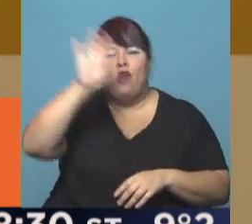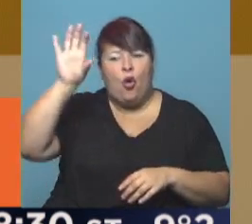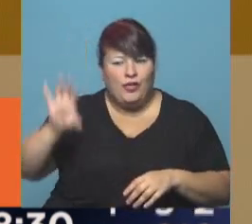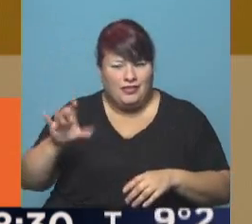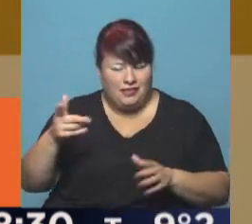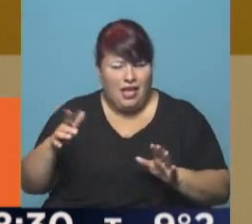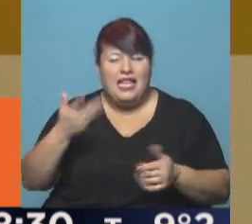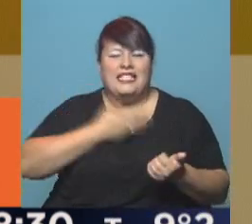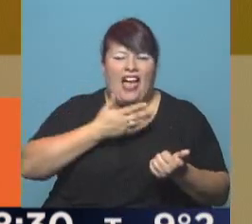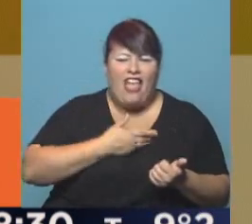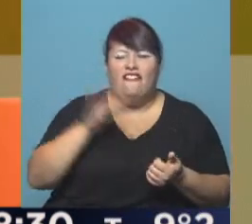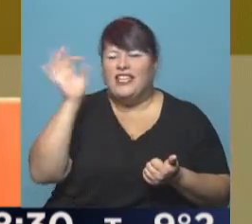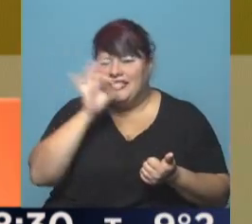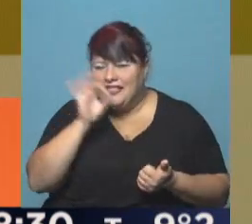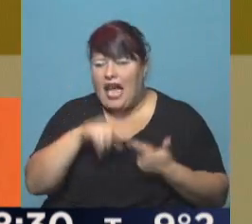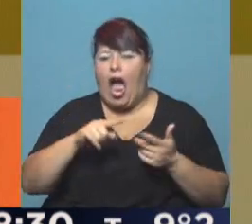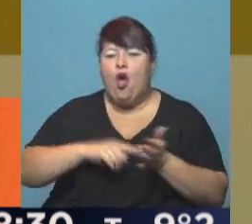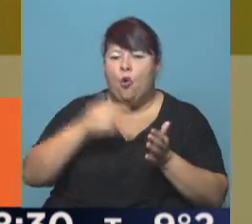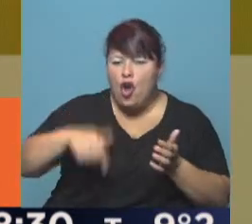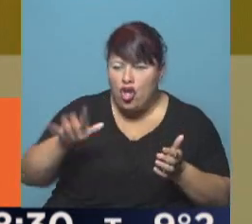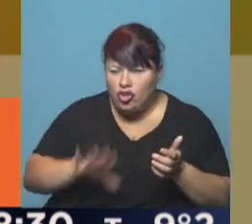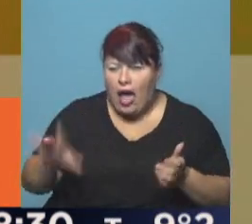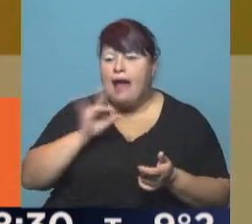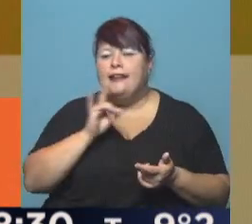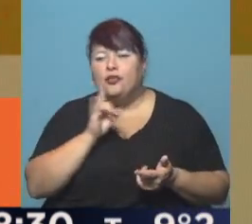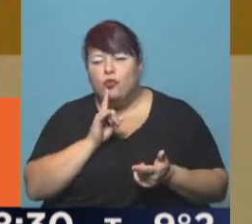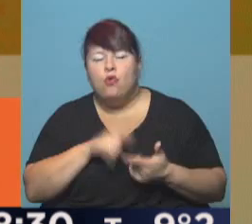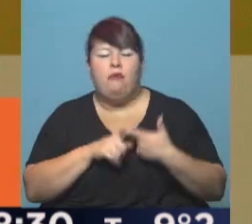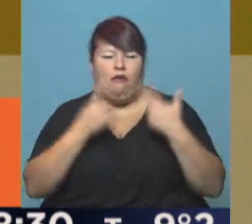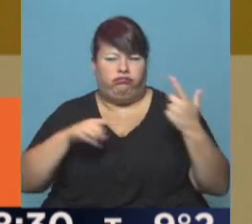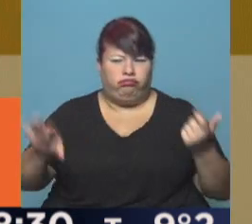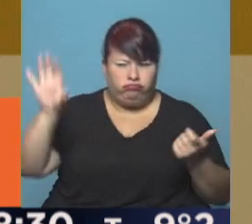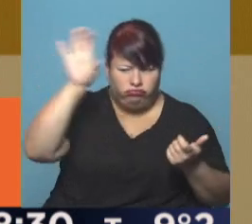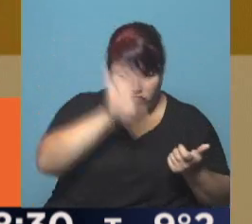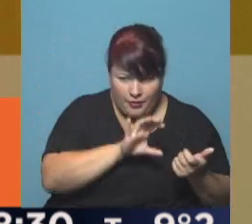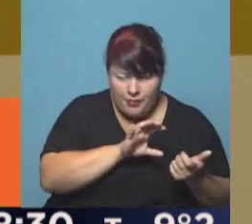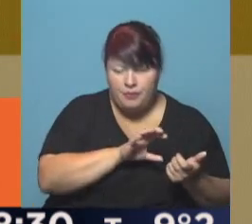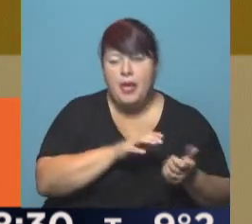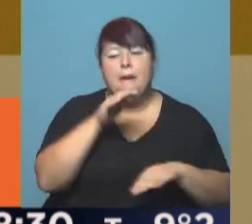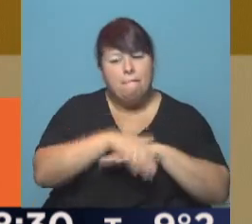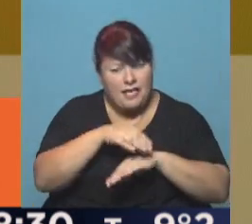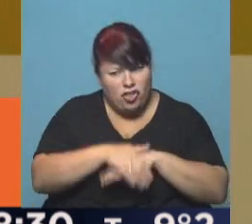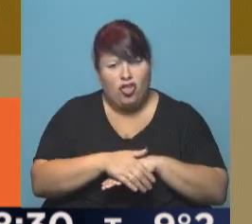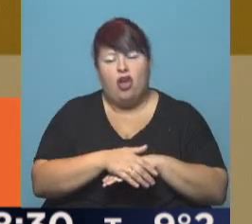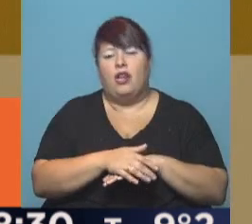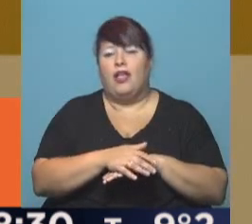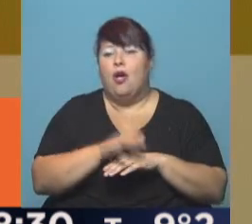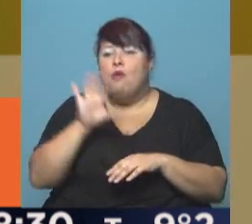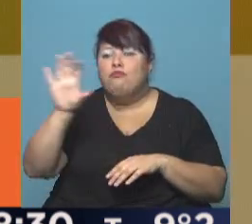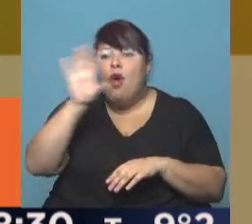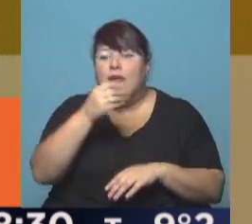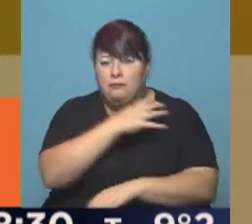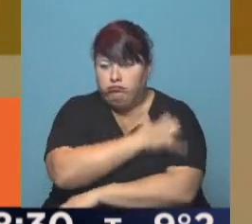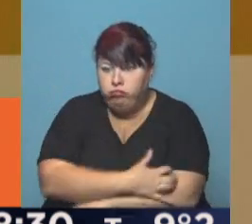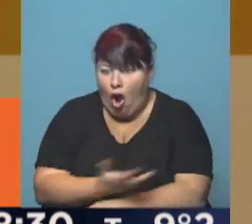país, en Santa Fe, en Chaco, en la provincia de Buenos Aires, en Tucumán, en varias provincias, en Misiones, es decir, provincias